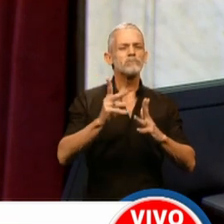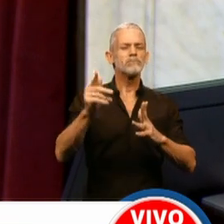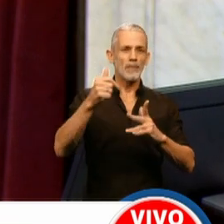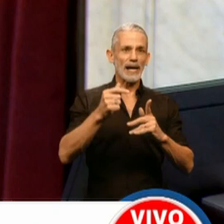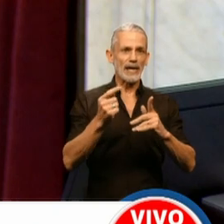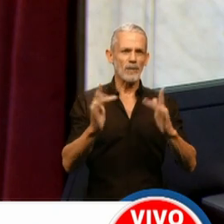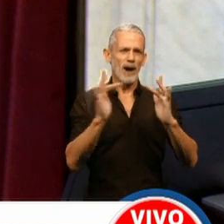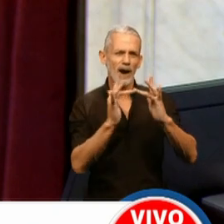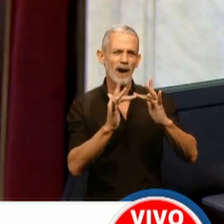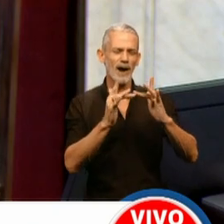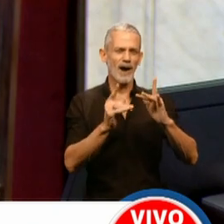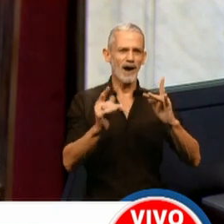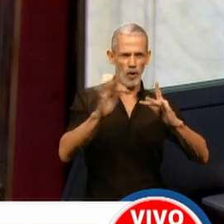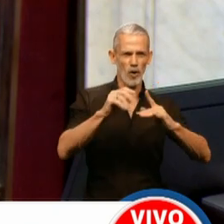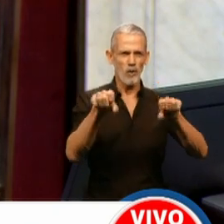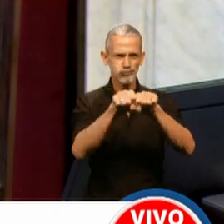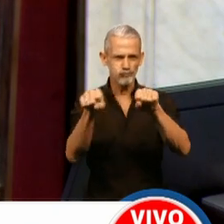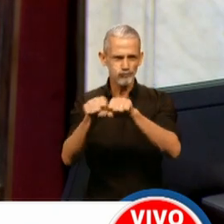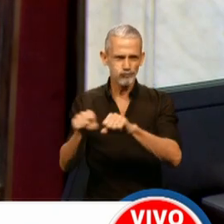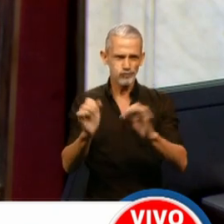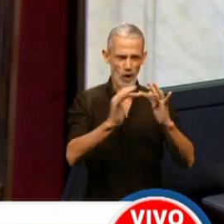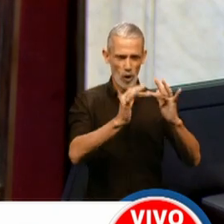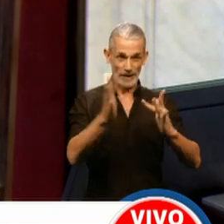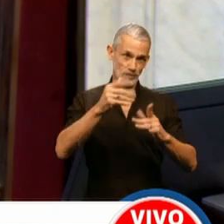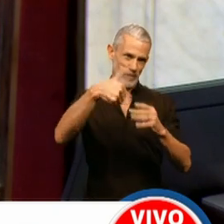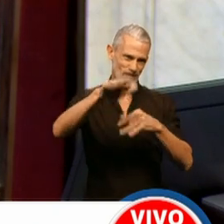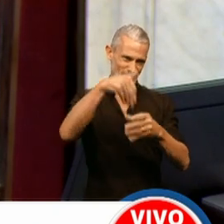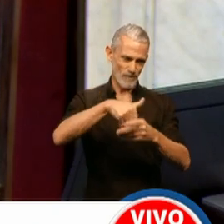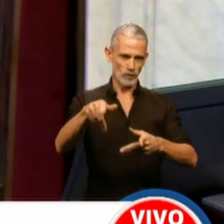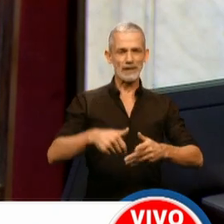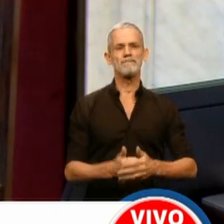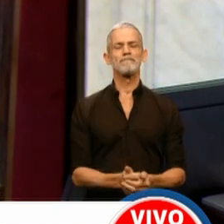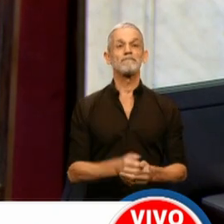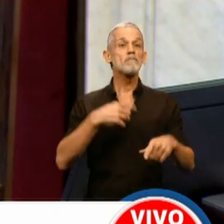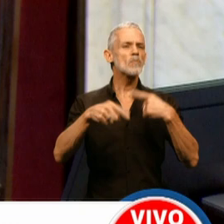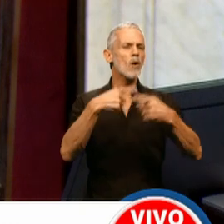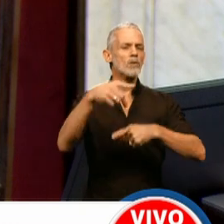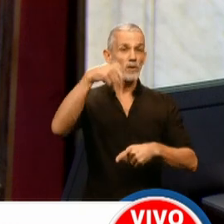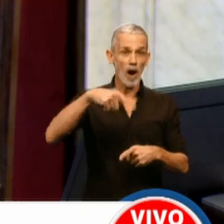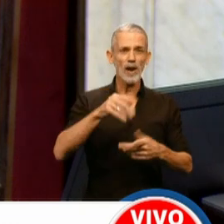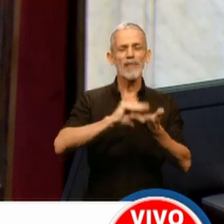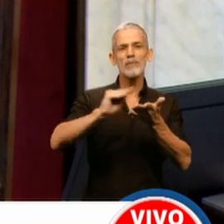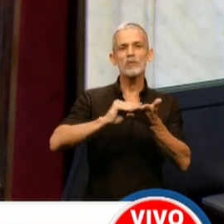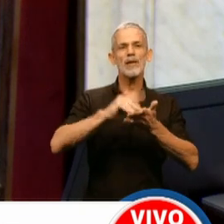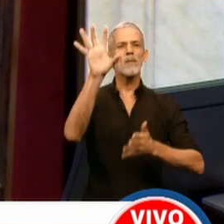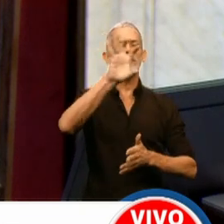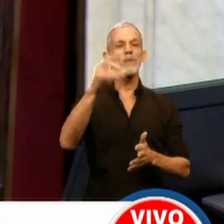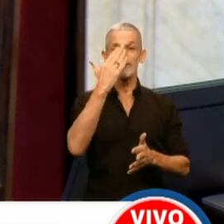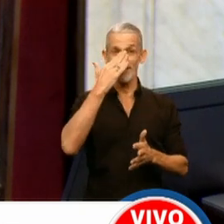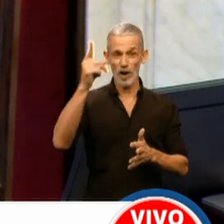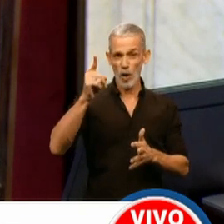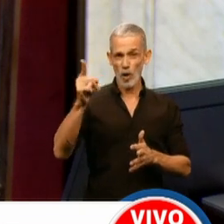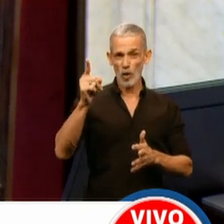a las bancas o se vayan logrando continúa en el uso de la palabra la diputada por la provincia de